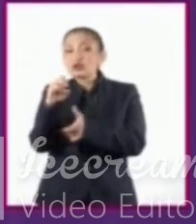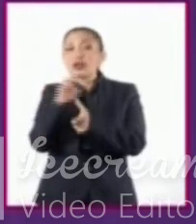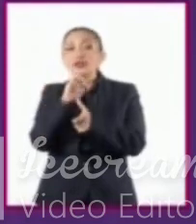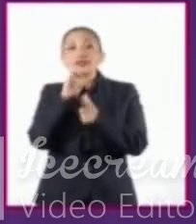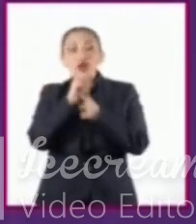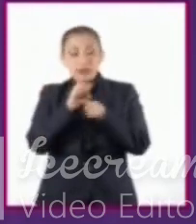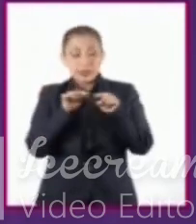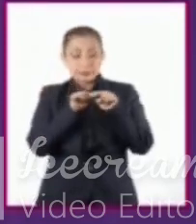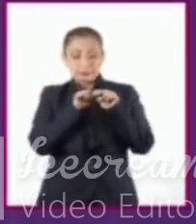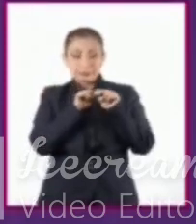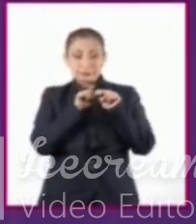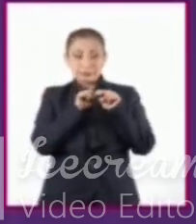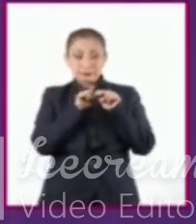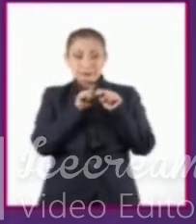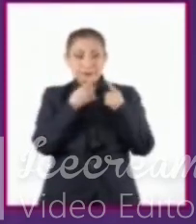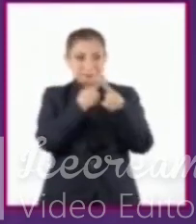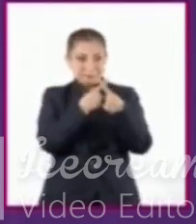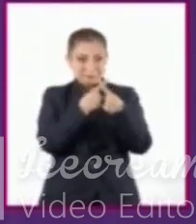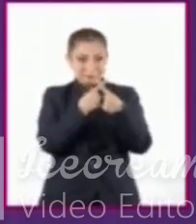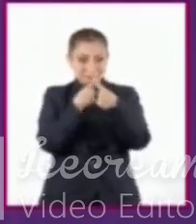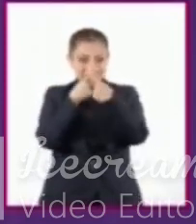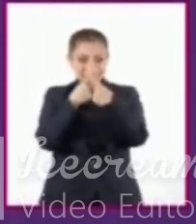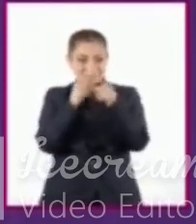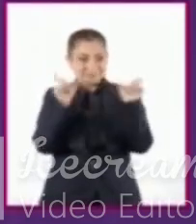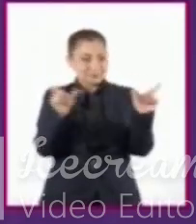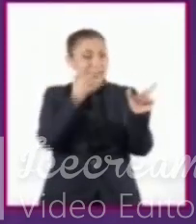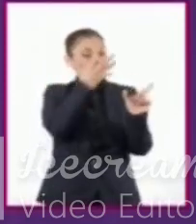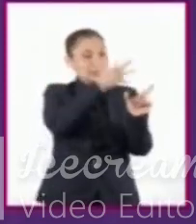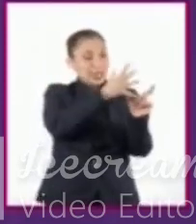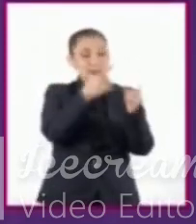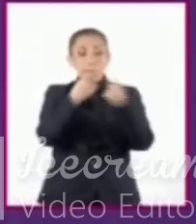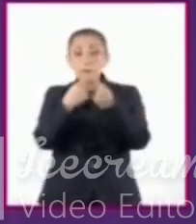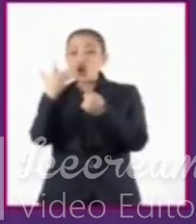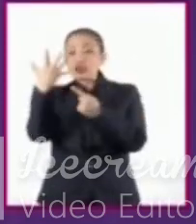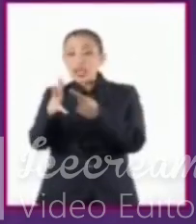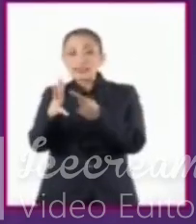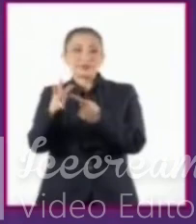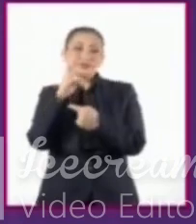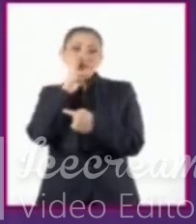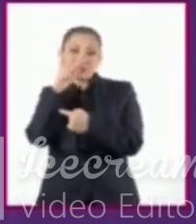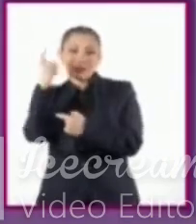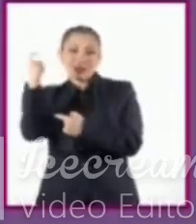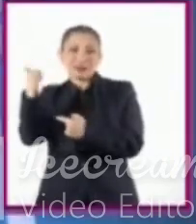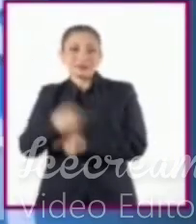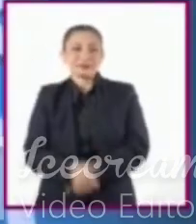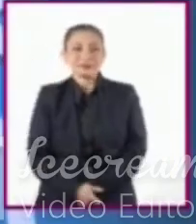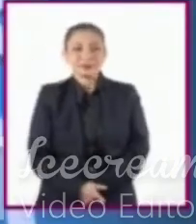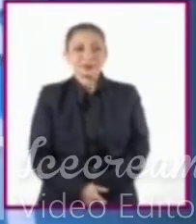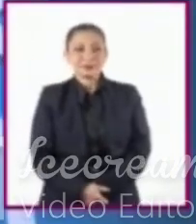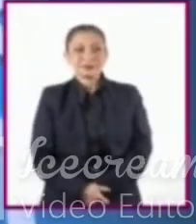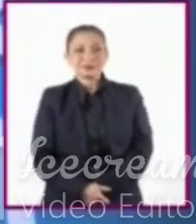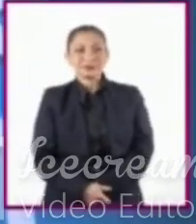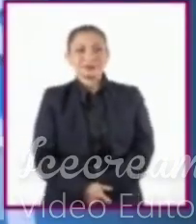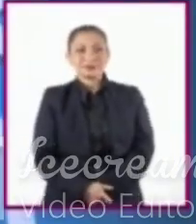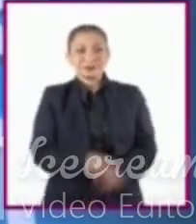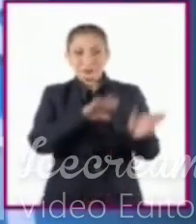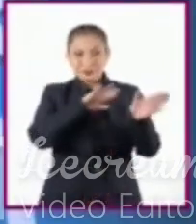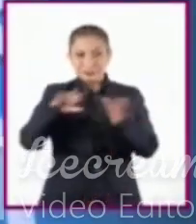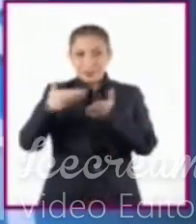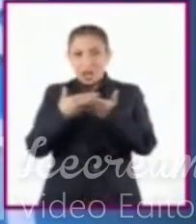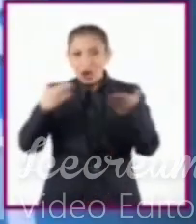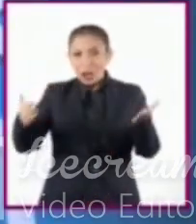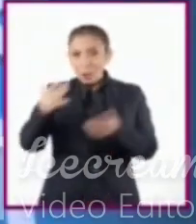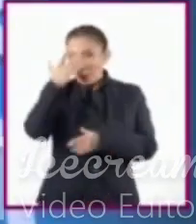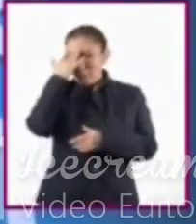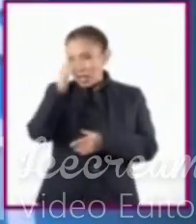quedar la multiplicación de 10 centímetros por 10 centímetros. Hagamos ahora un truco